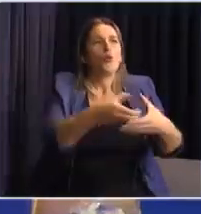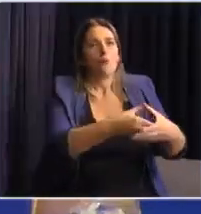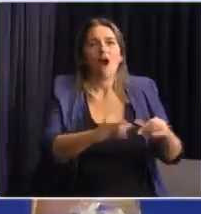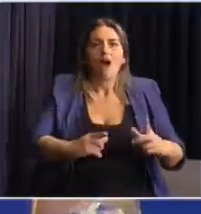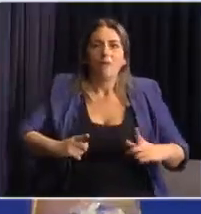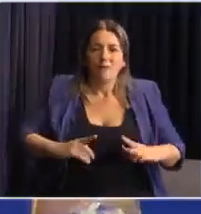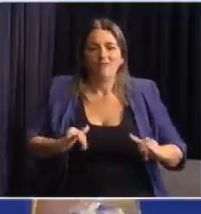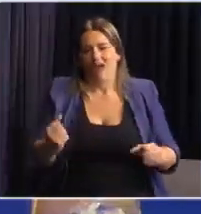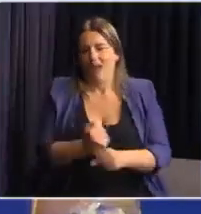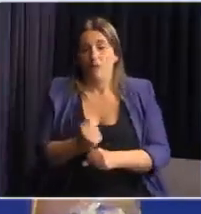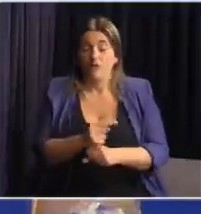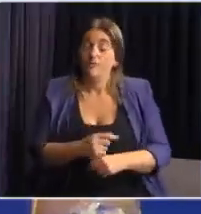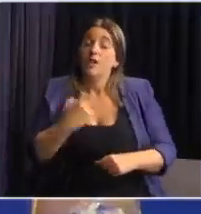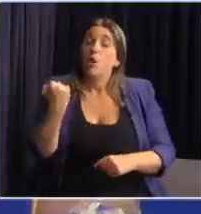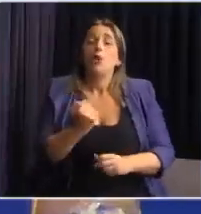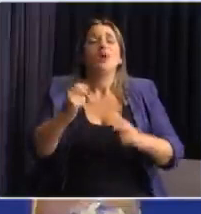Lo importante a señalar es que de